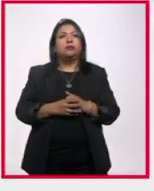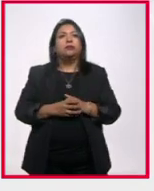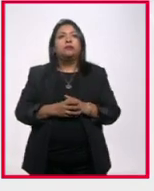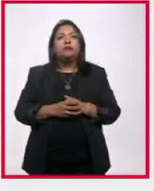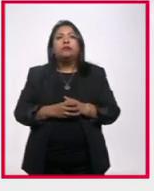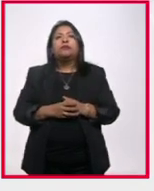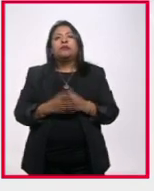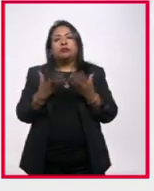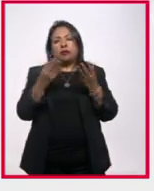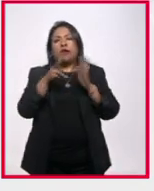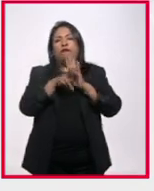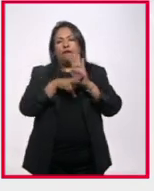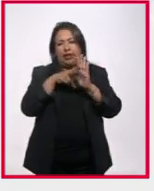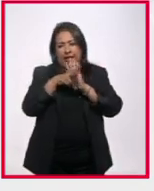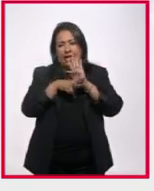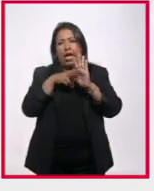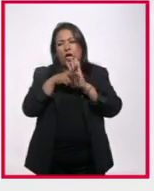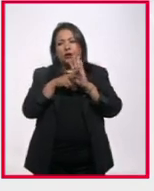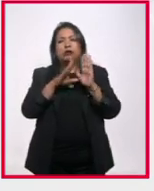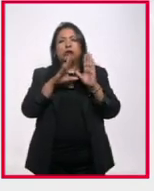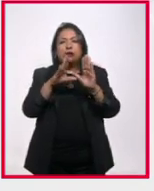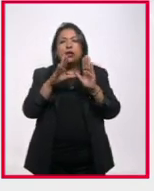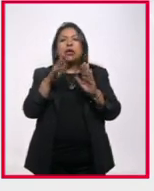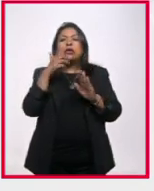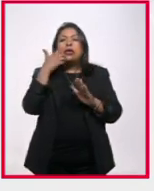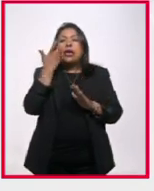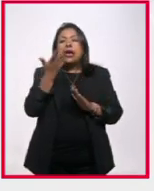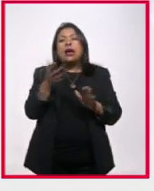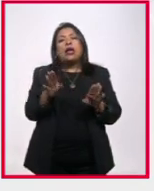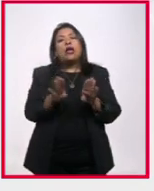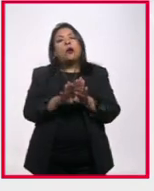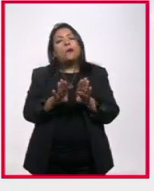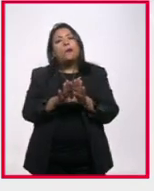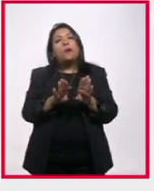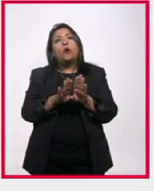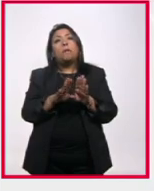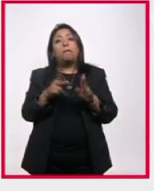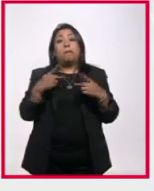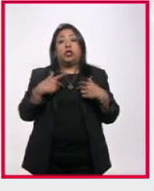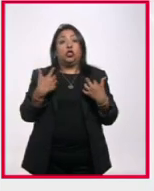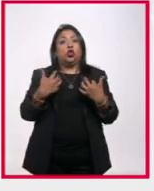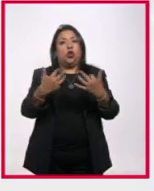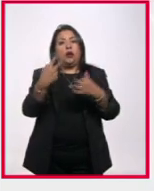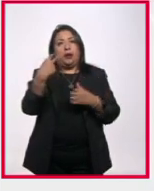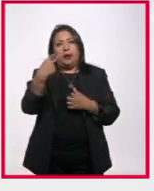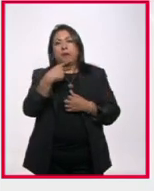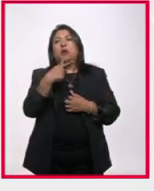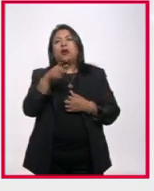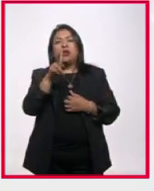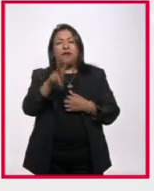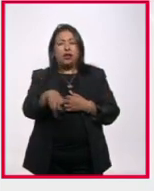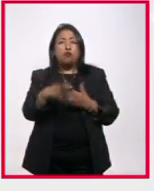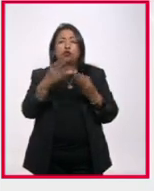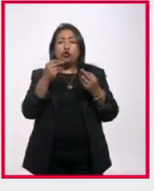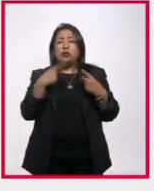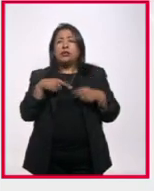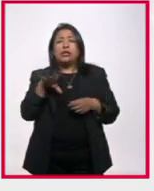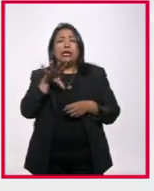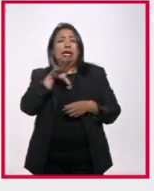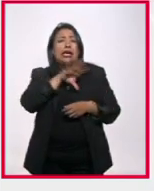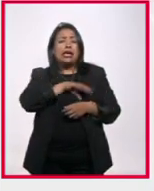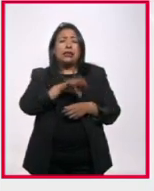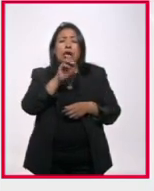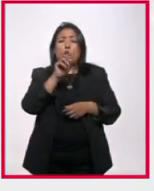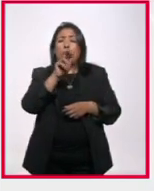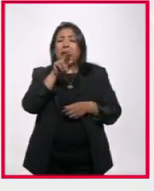En muchos de estos videos también está la intención de llegar al público, porque puedo decirte que hay muchísima gente que le encanta la